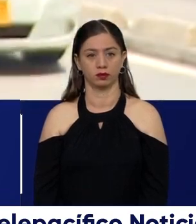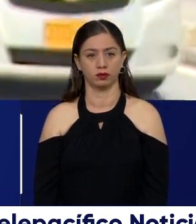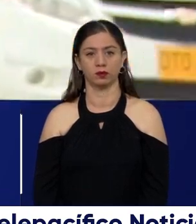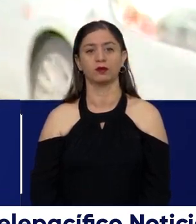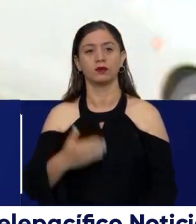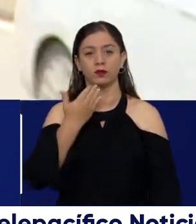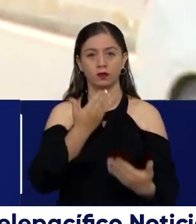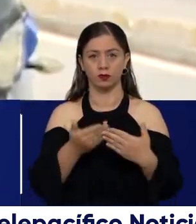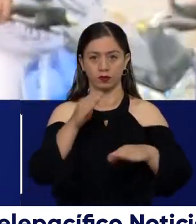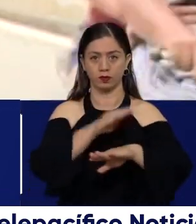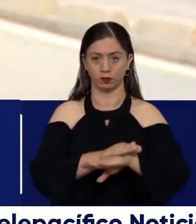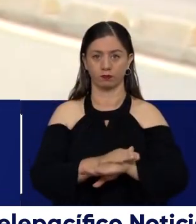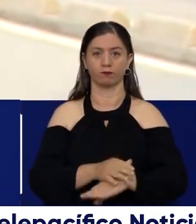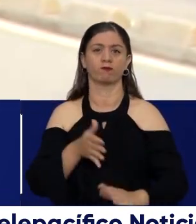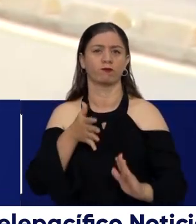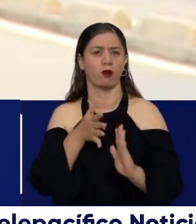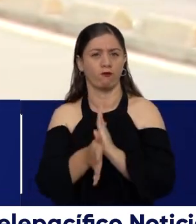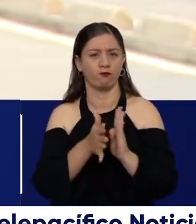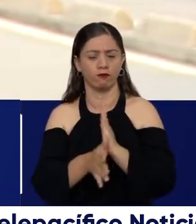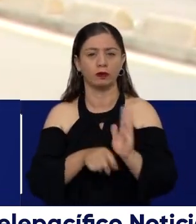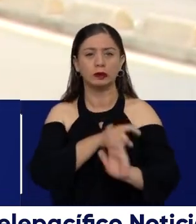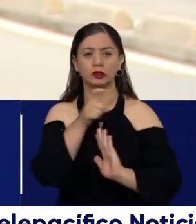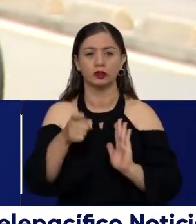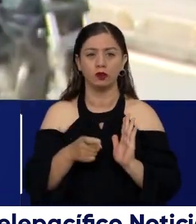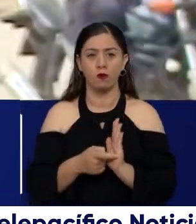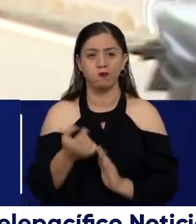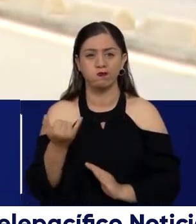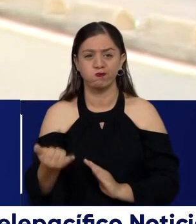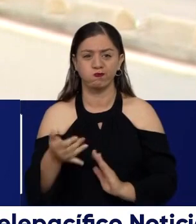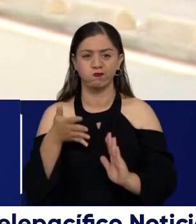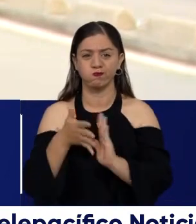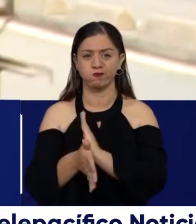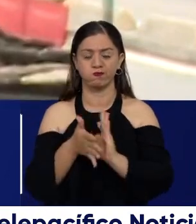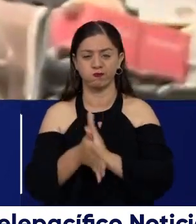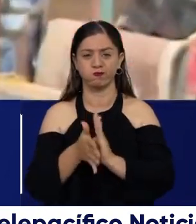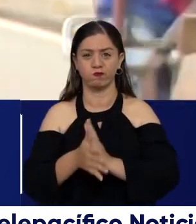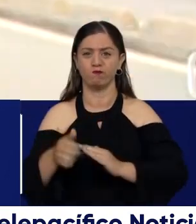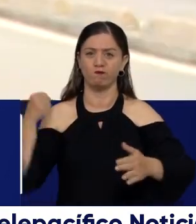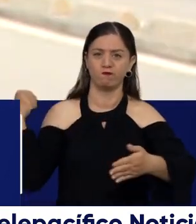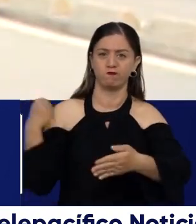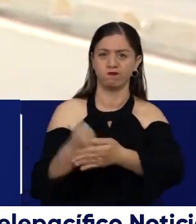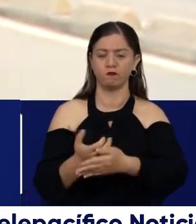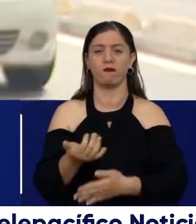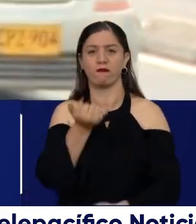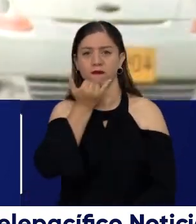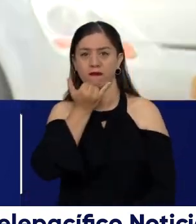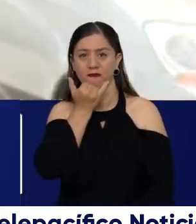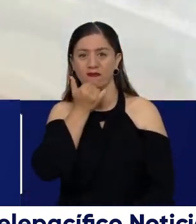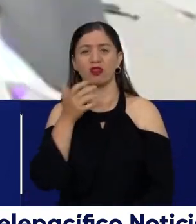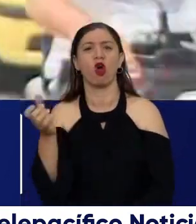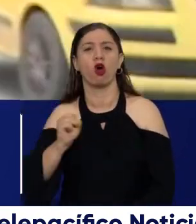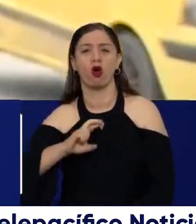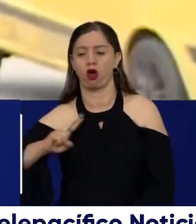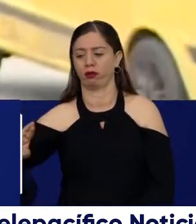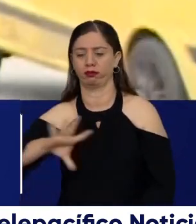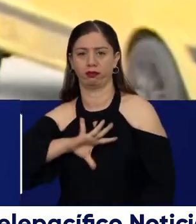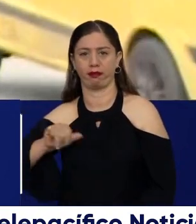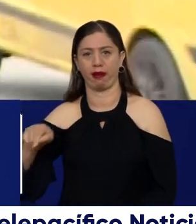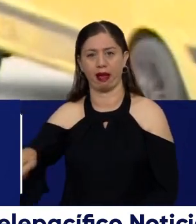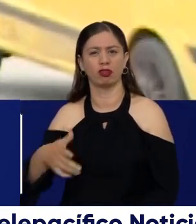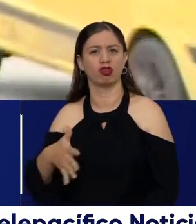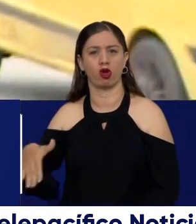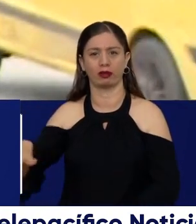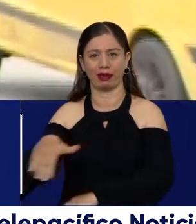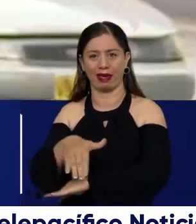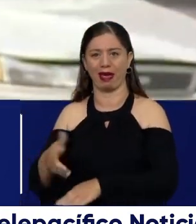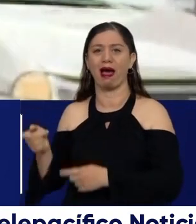Estefanía, buenas tardes. Los detalles que se conocen hasta el momento de este accidente es que ocurrió en el oriente de Cali, exactamente